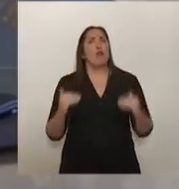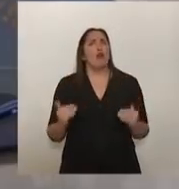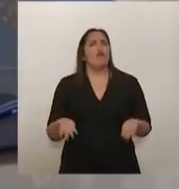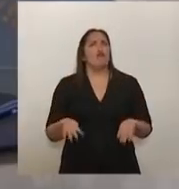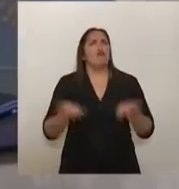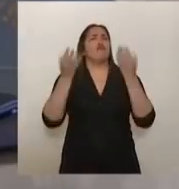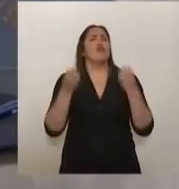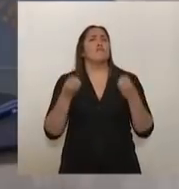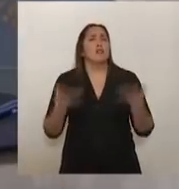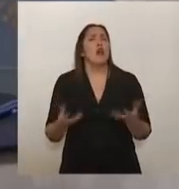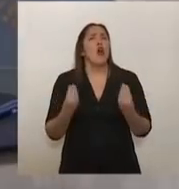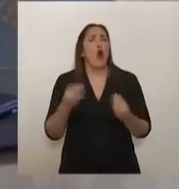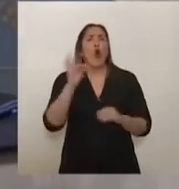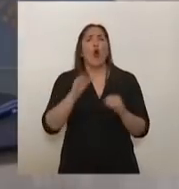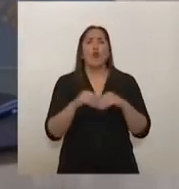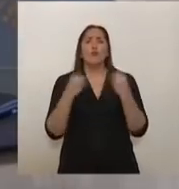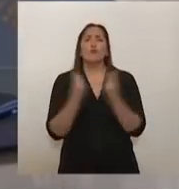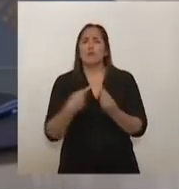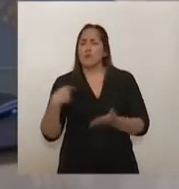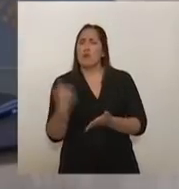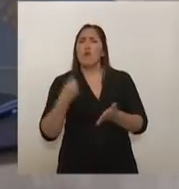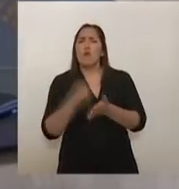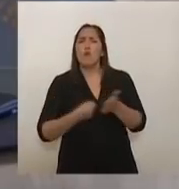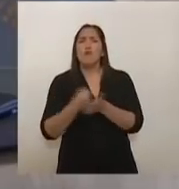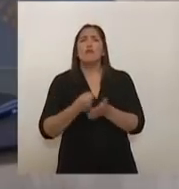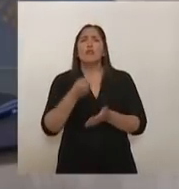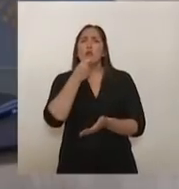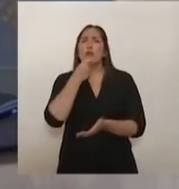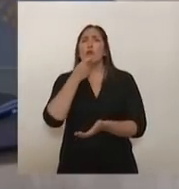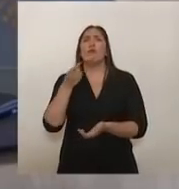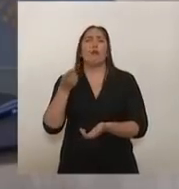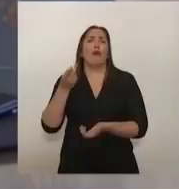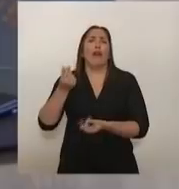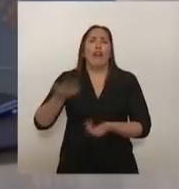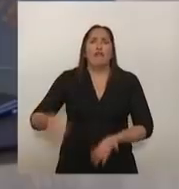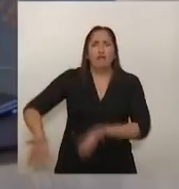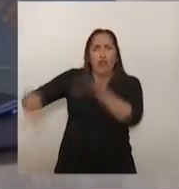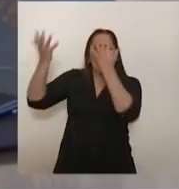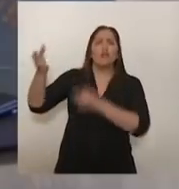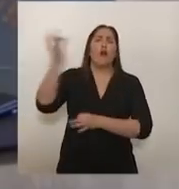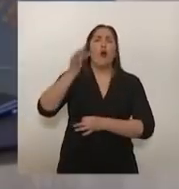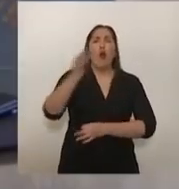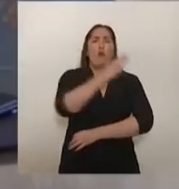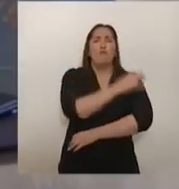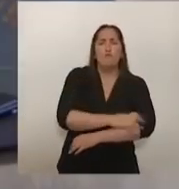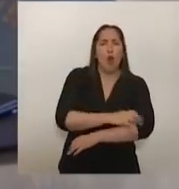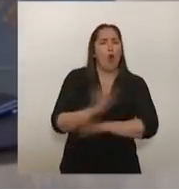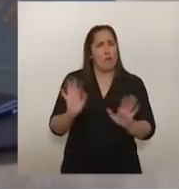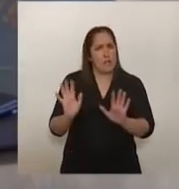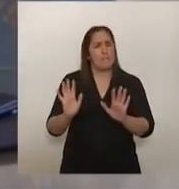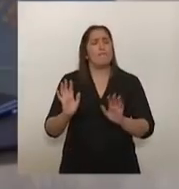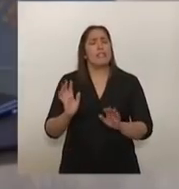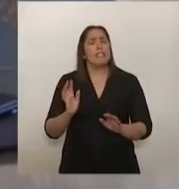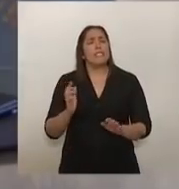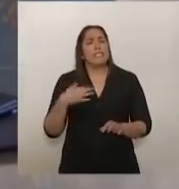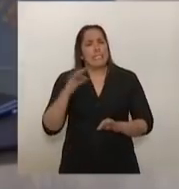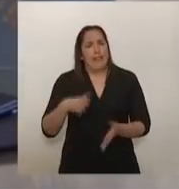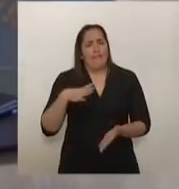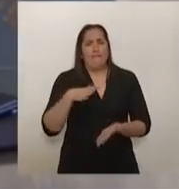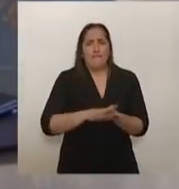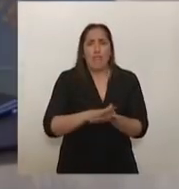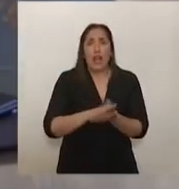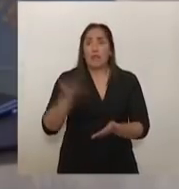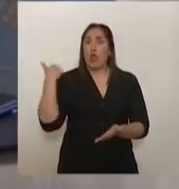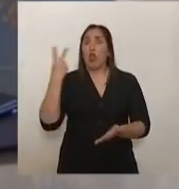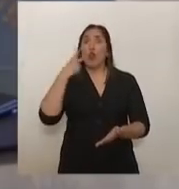cuáles fueron los resultados de nuestra lucha contra la inflación y la pobreza. Enfrentamos en 2015 una situación